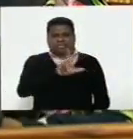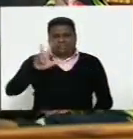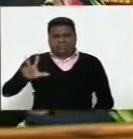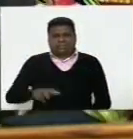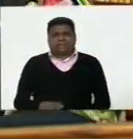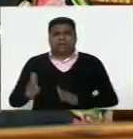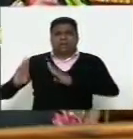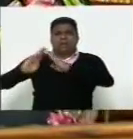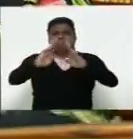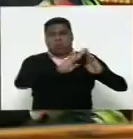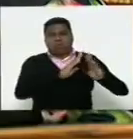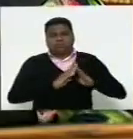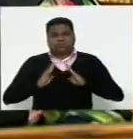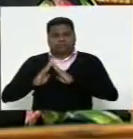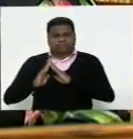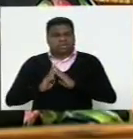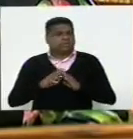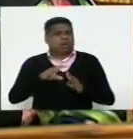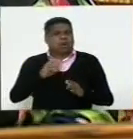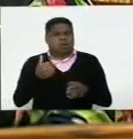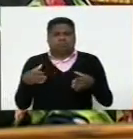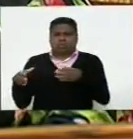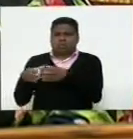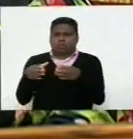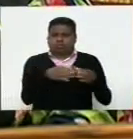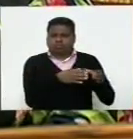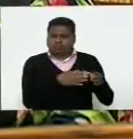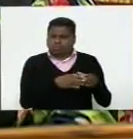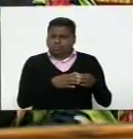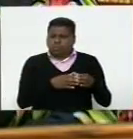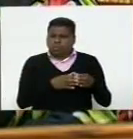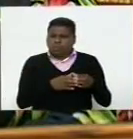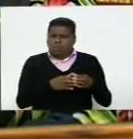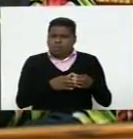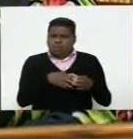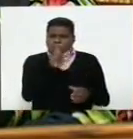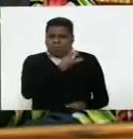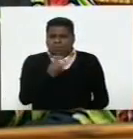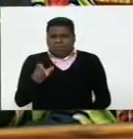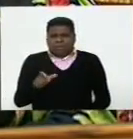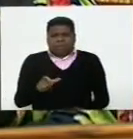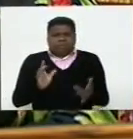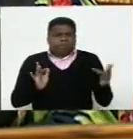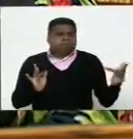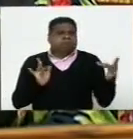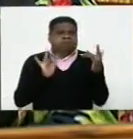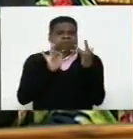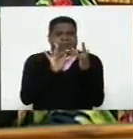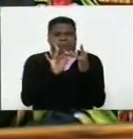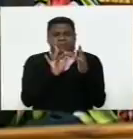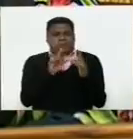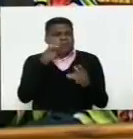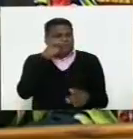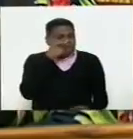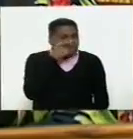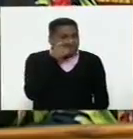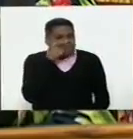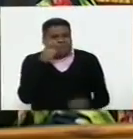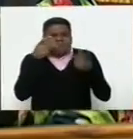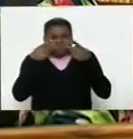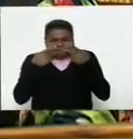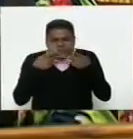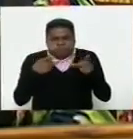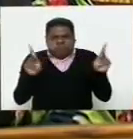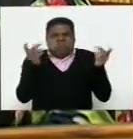consejos comunales y demás organizaciones del Poder Popular vinculadas a la supervisión, promoción